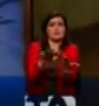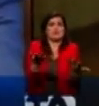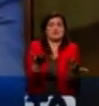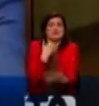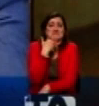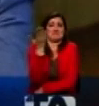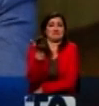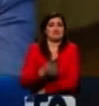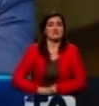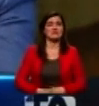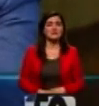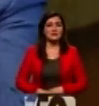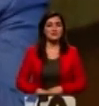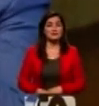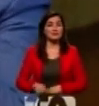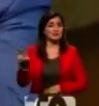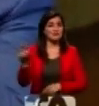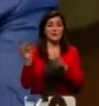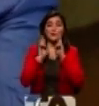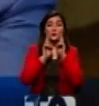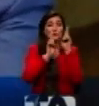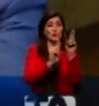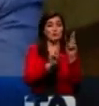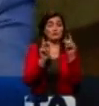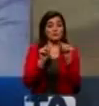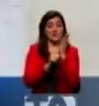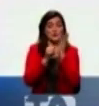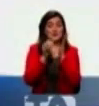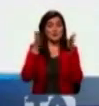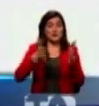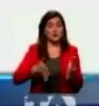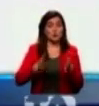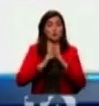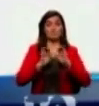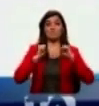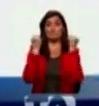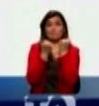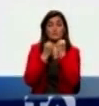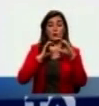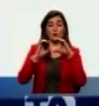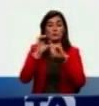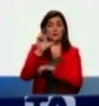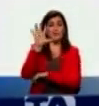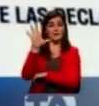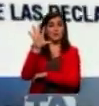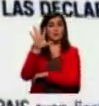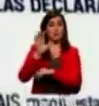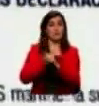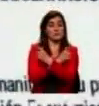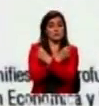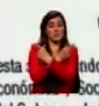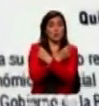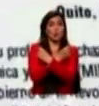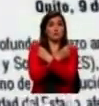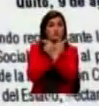tiene sin cuidado. En esos términos respondió el ministro de Inclusión Económica y Social a este comunicado de Alianza País que se publicó vía redes sociales y que